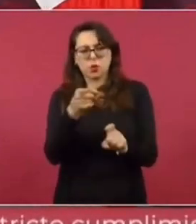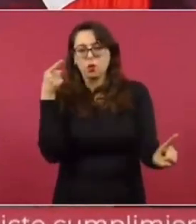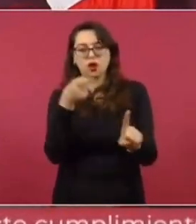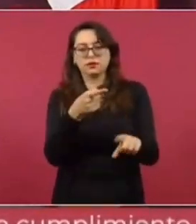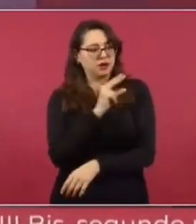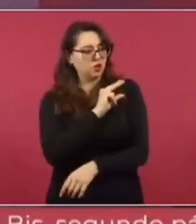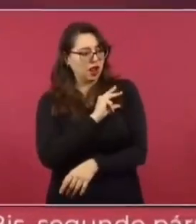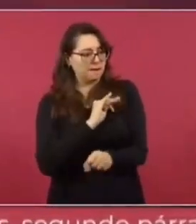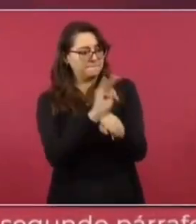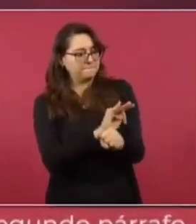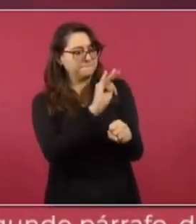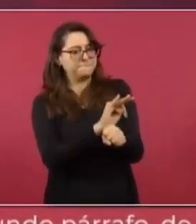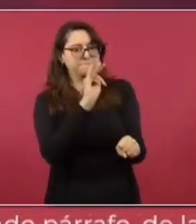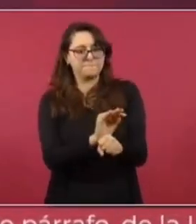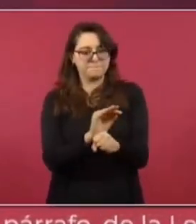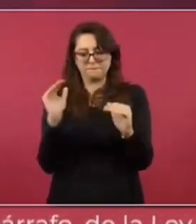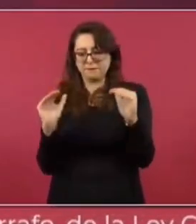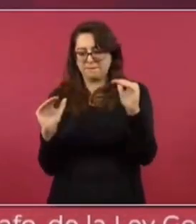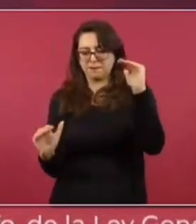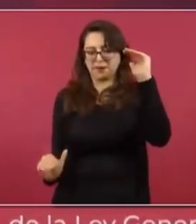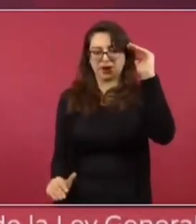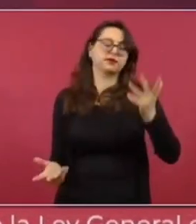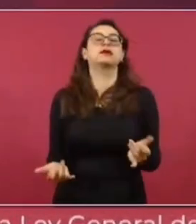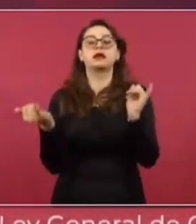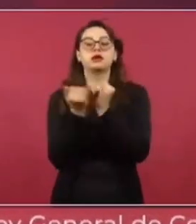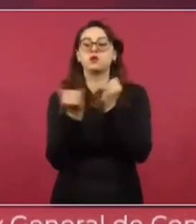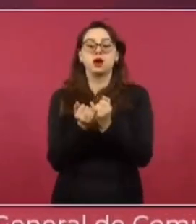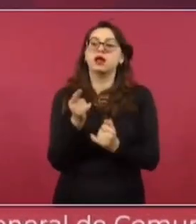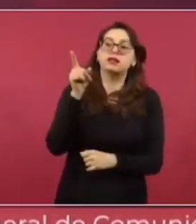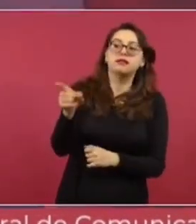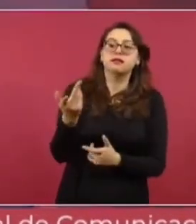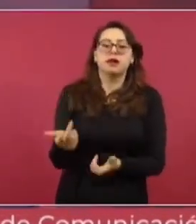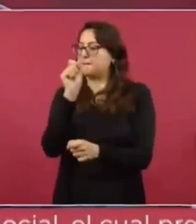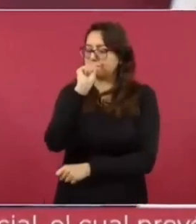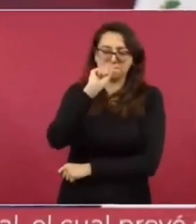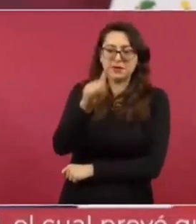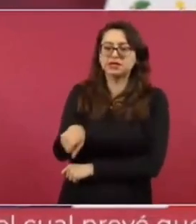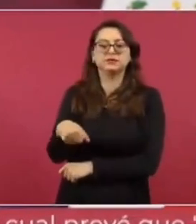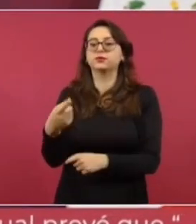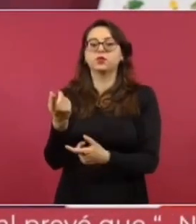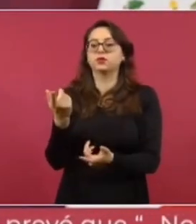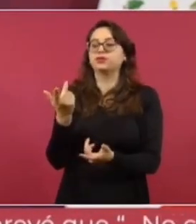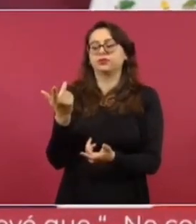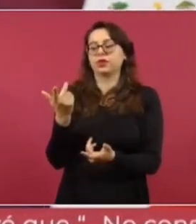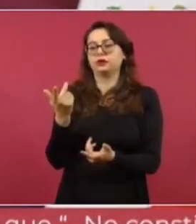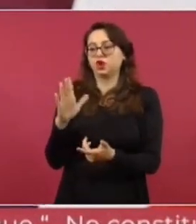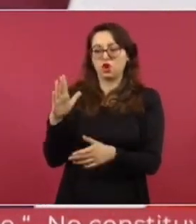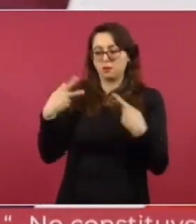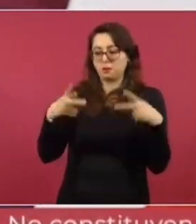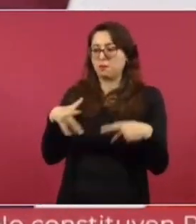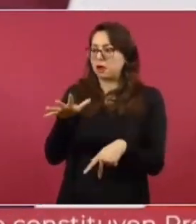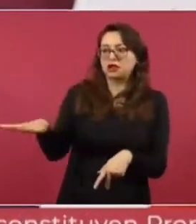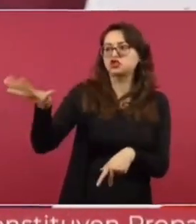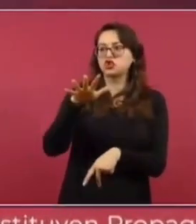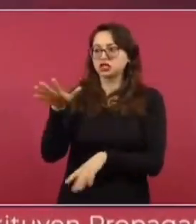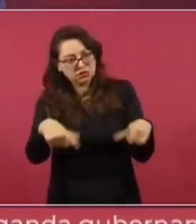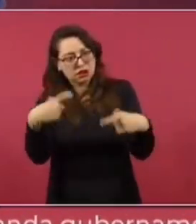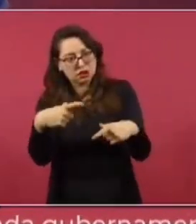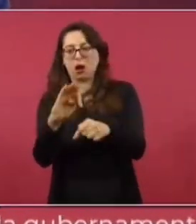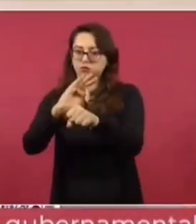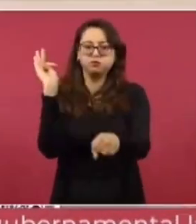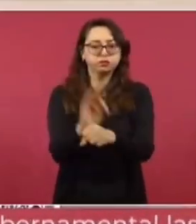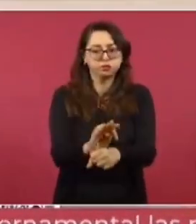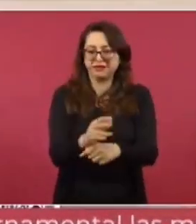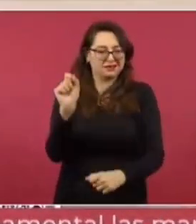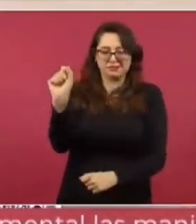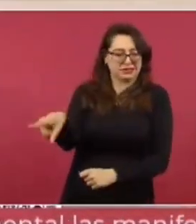todo el sector público, como el Poder Judicial, igual, que está hecho para apoyar a los que tienen con qué comprar su inocencia. Está hecho